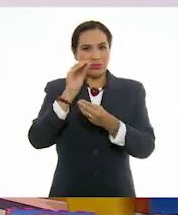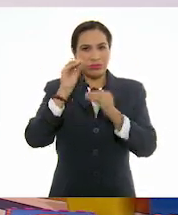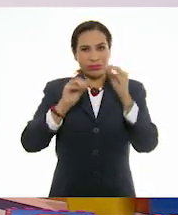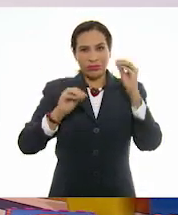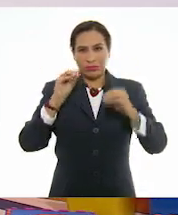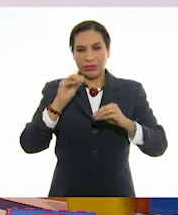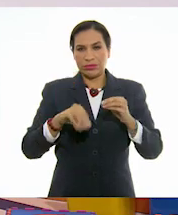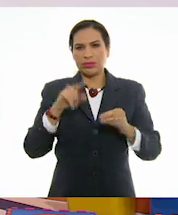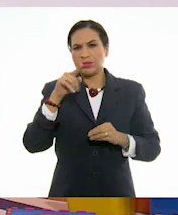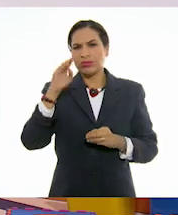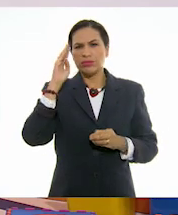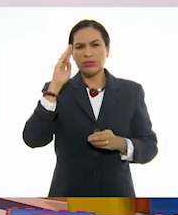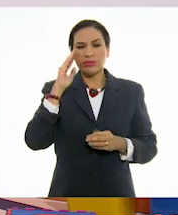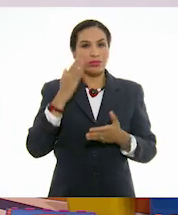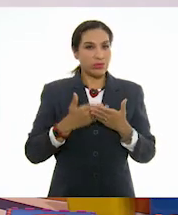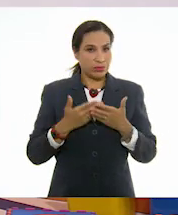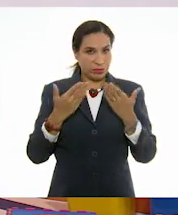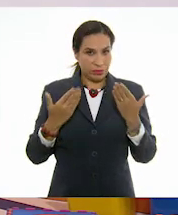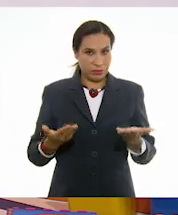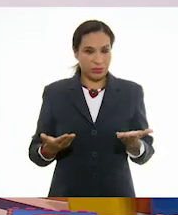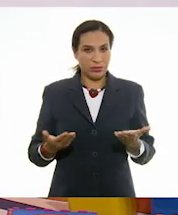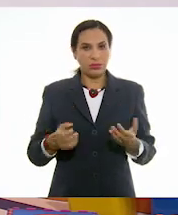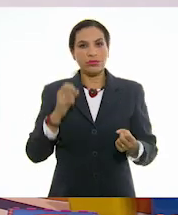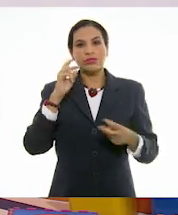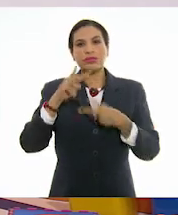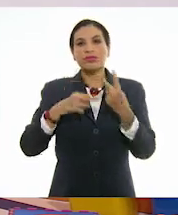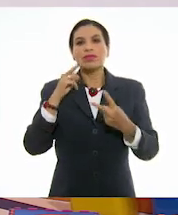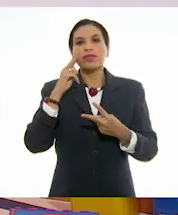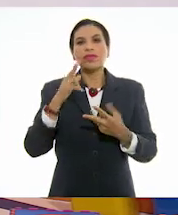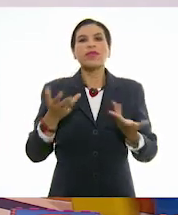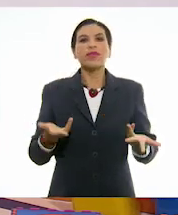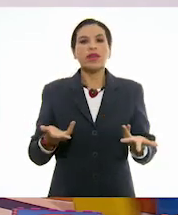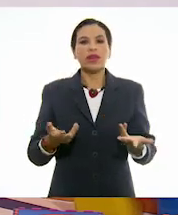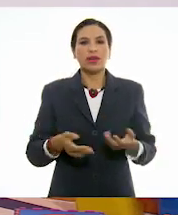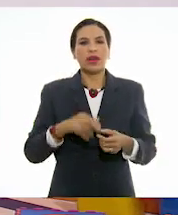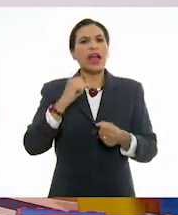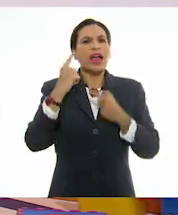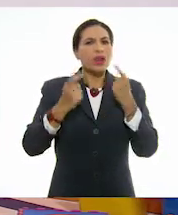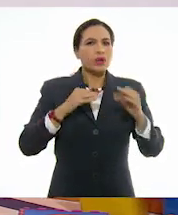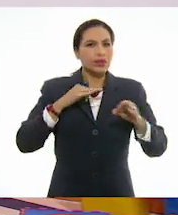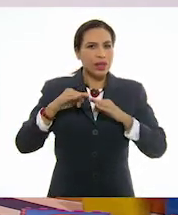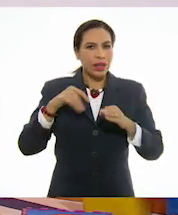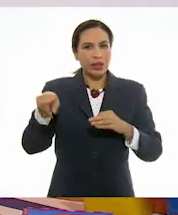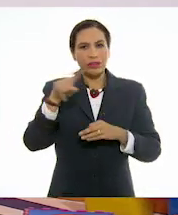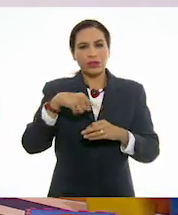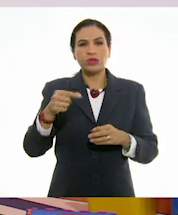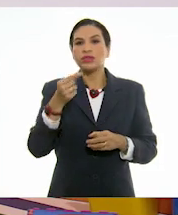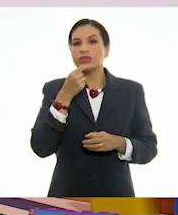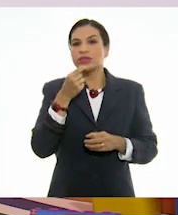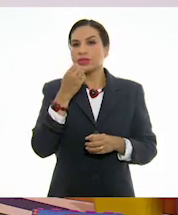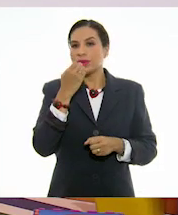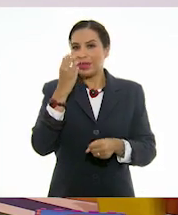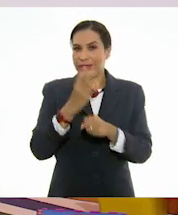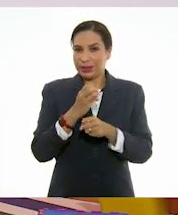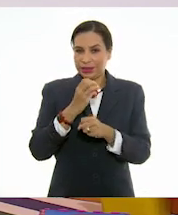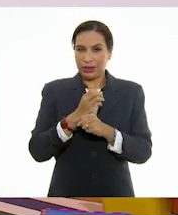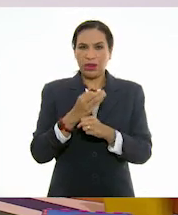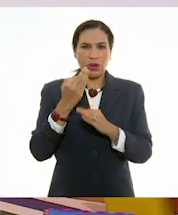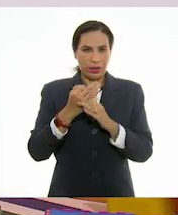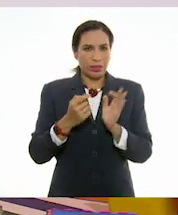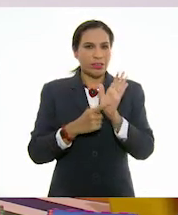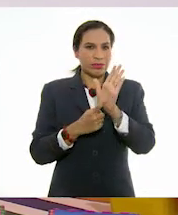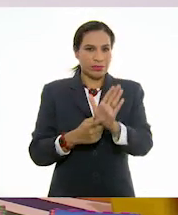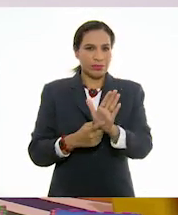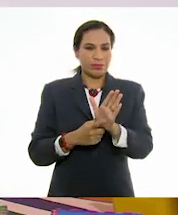Bueno, ¿qué te parece si ahora vamos a ver algunos trabajos de algunos niños de tercer grado que nos han